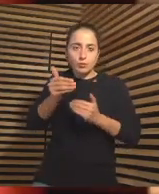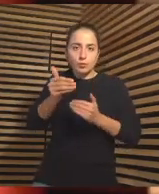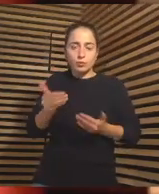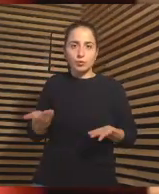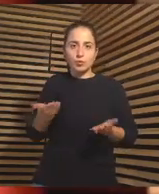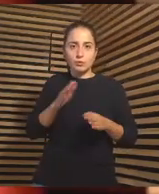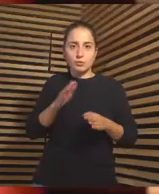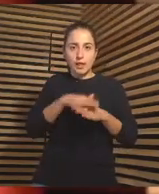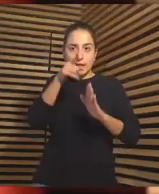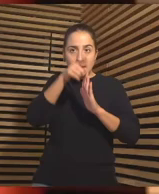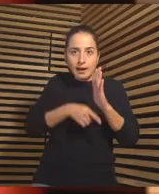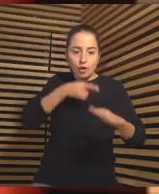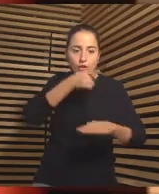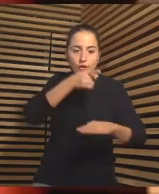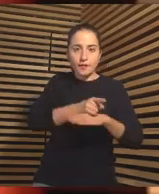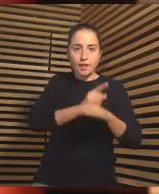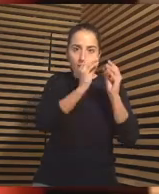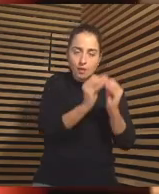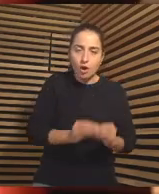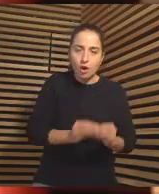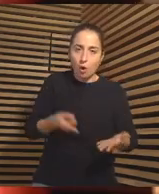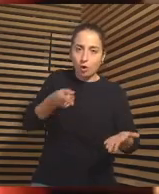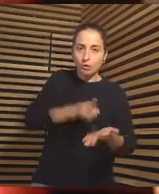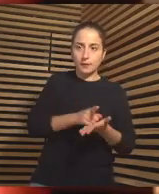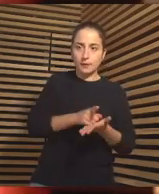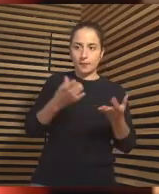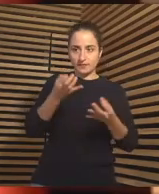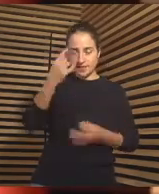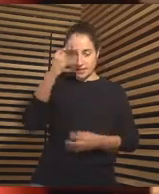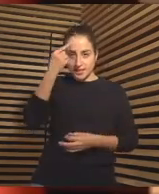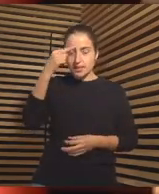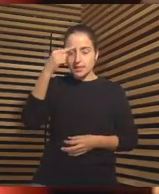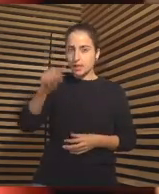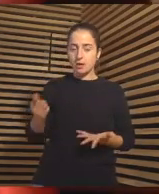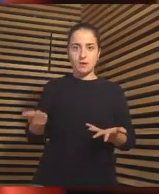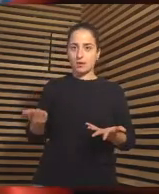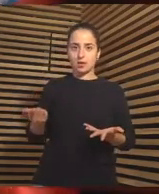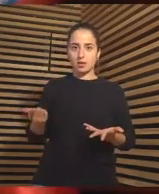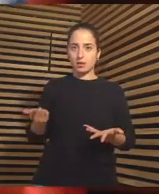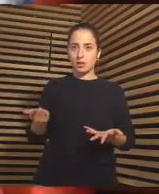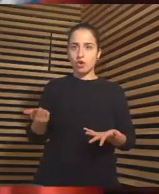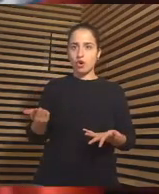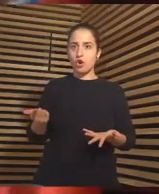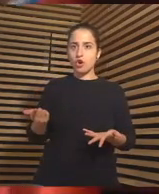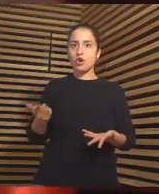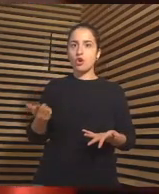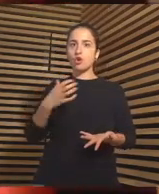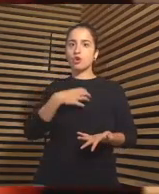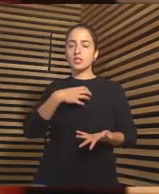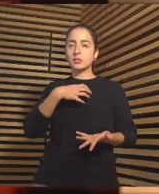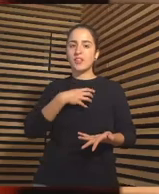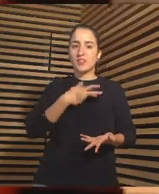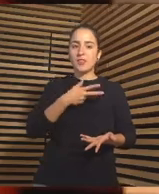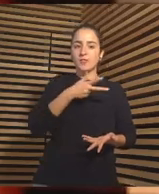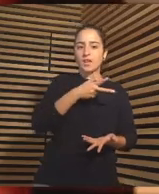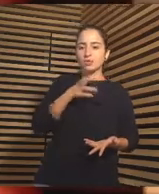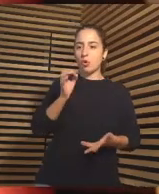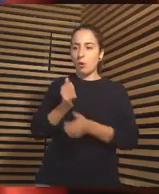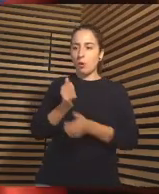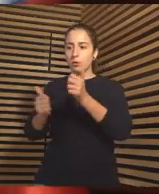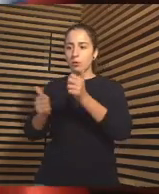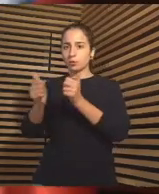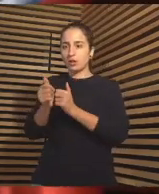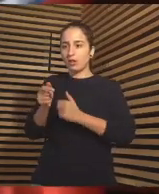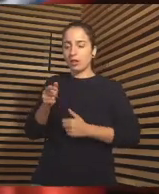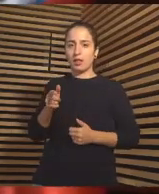ordenanza de terrazas. El tener en cuenta que no se puede contraponer en igualdad de condiciones un derecho a una oportunidad de negocio.